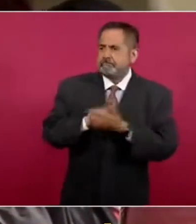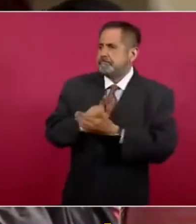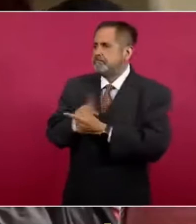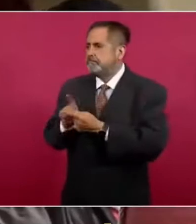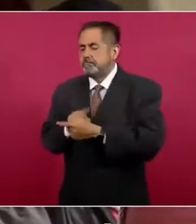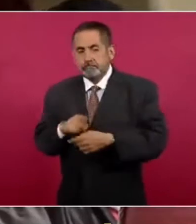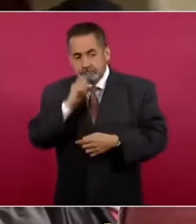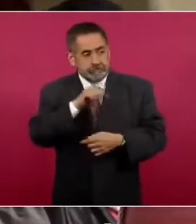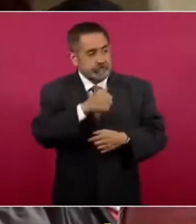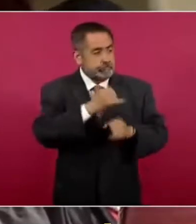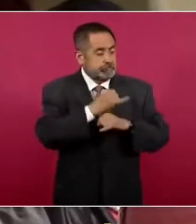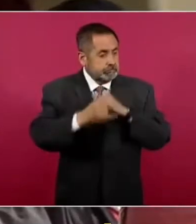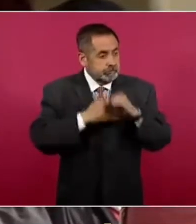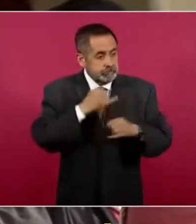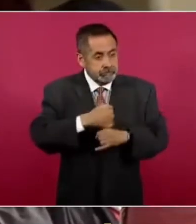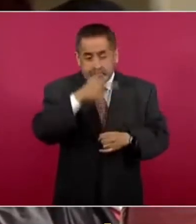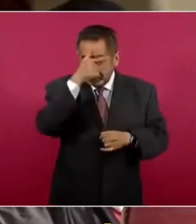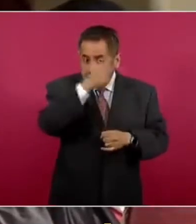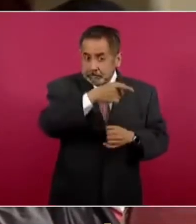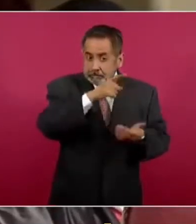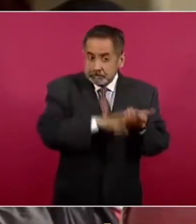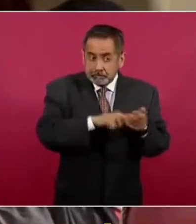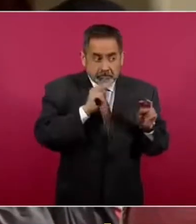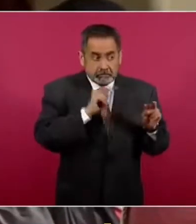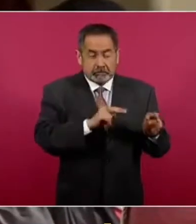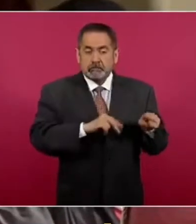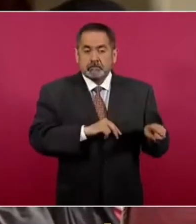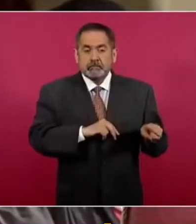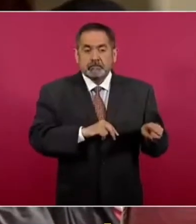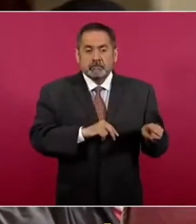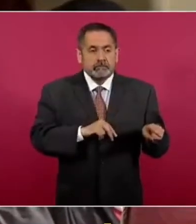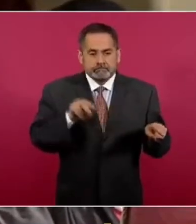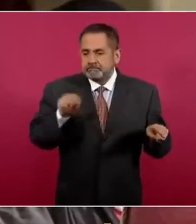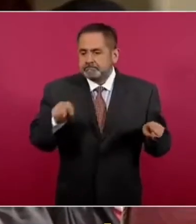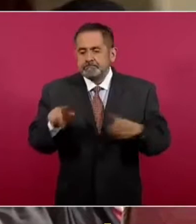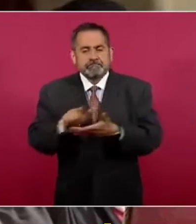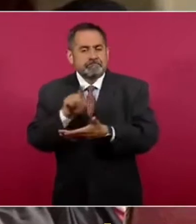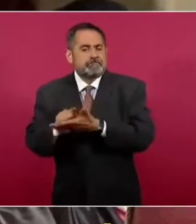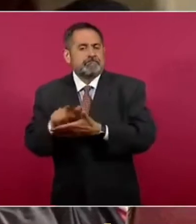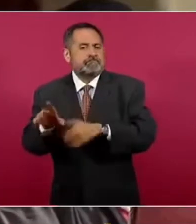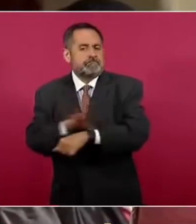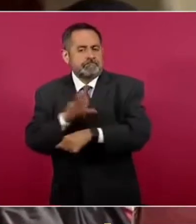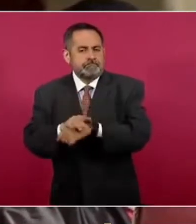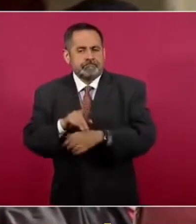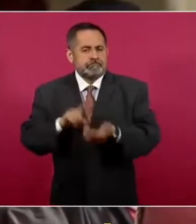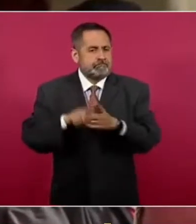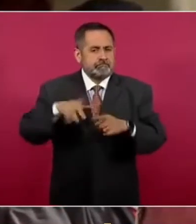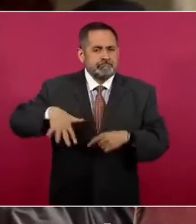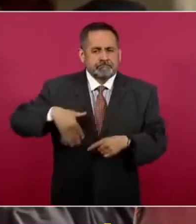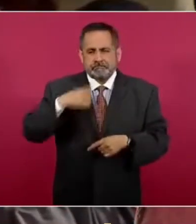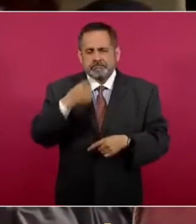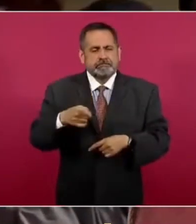a transnacionales que están pues enfocadas a esta iniciativa de reforma eléctrica que usted ha